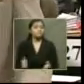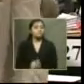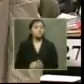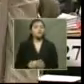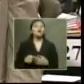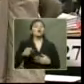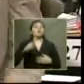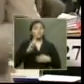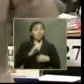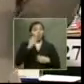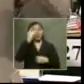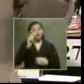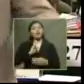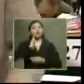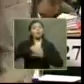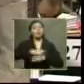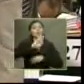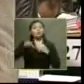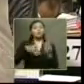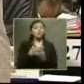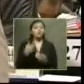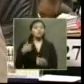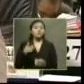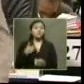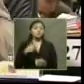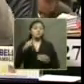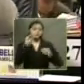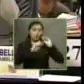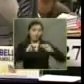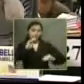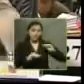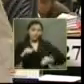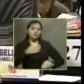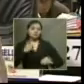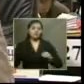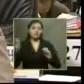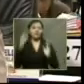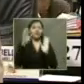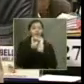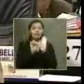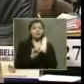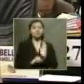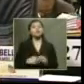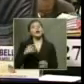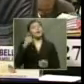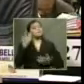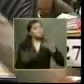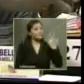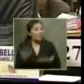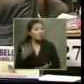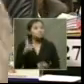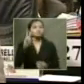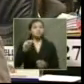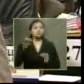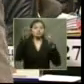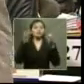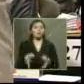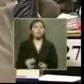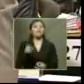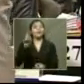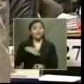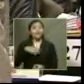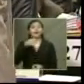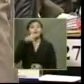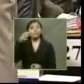aquí, muchas de ellas irrealizables, no se cumplan, compañeros asambleístas, y el pueblo se